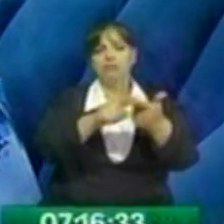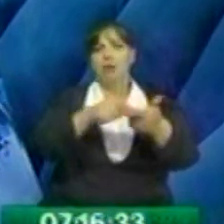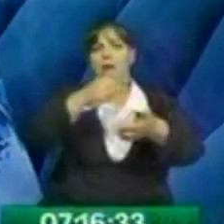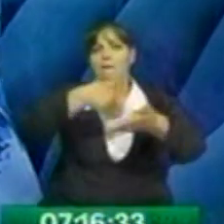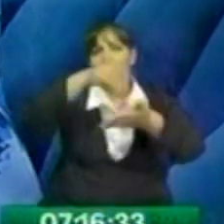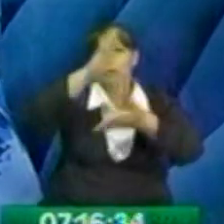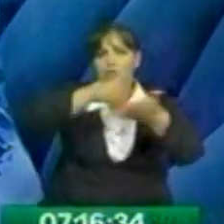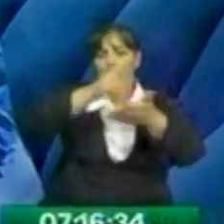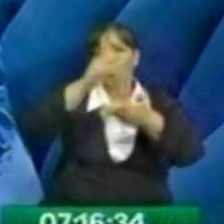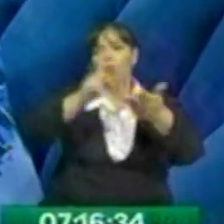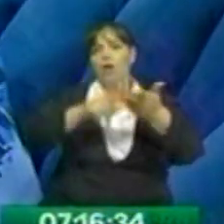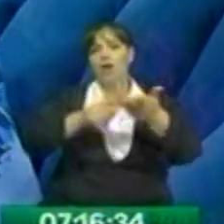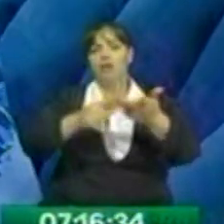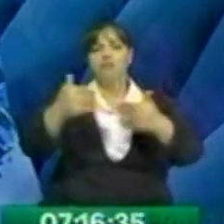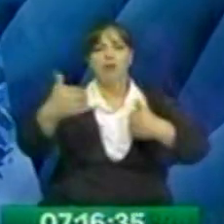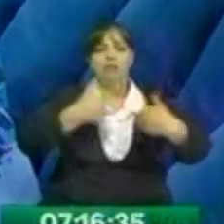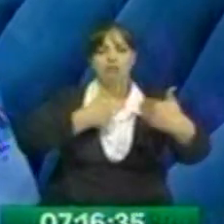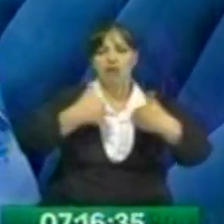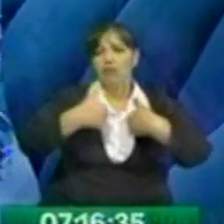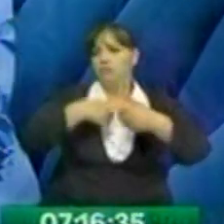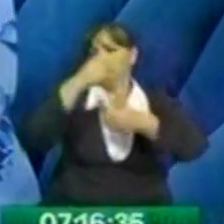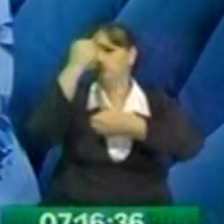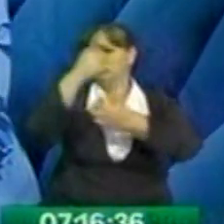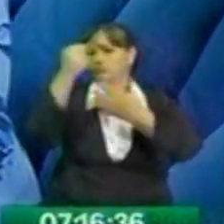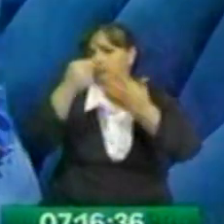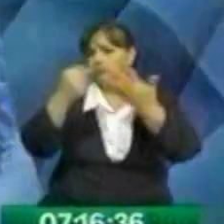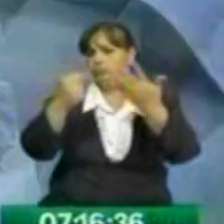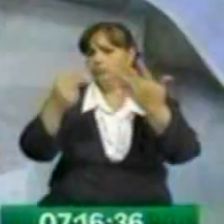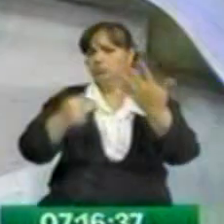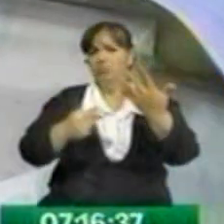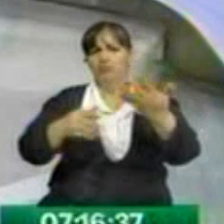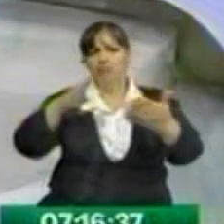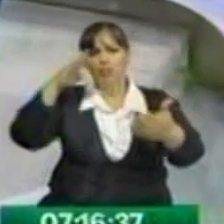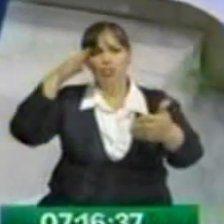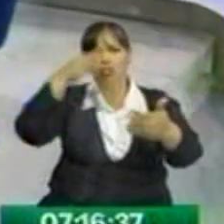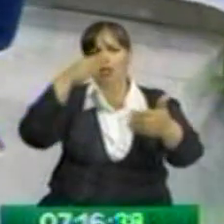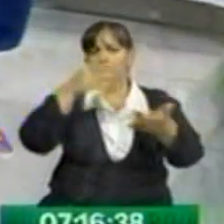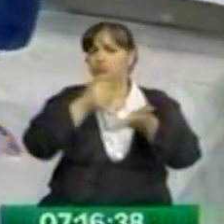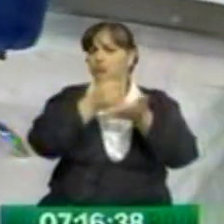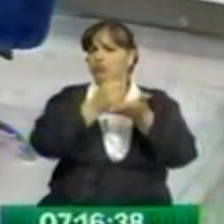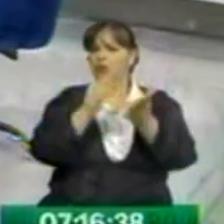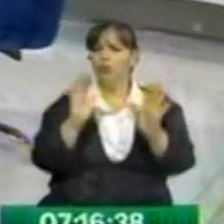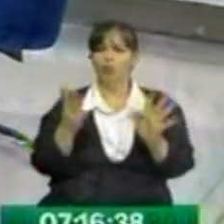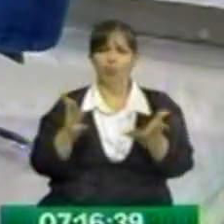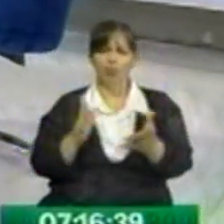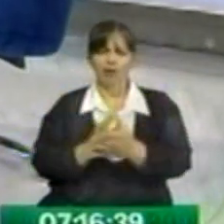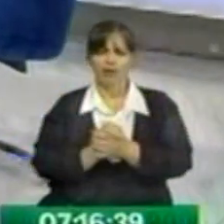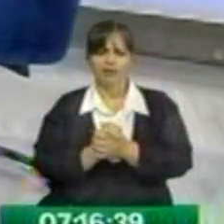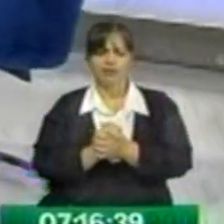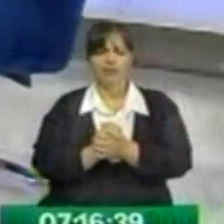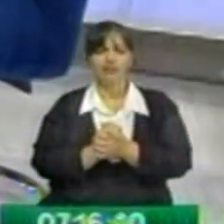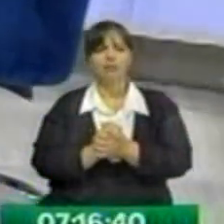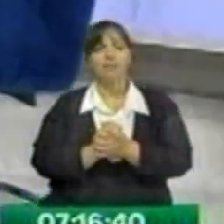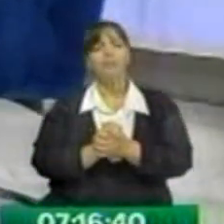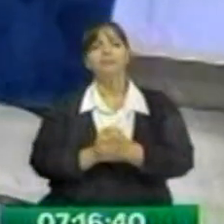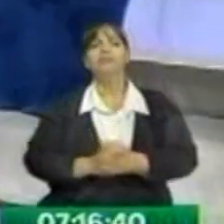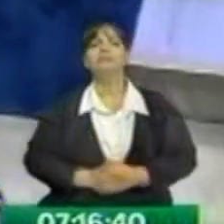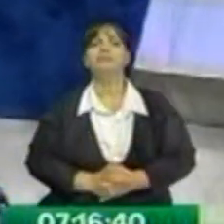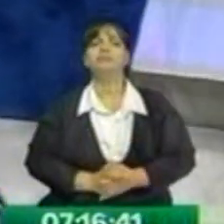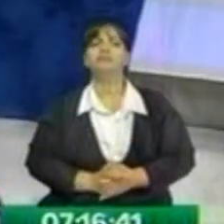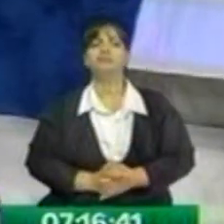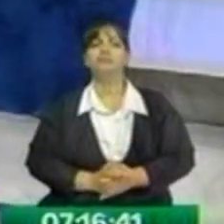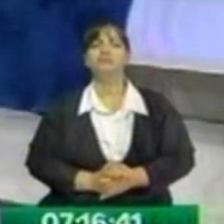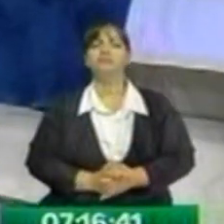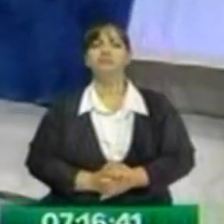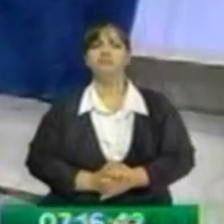referirme específicamente a aquellas salvaguardas a las importaciones que afectaron gravemente a los artistas y gestores culturales, con el encarecimiento